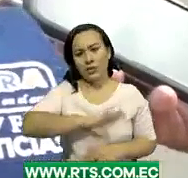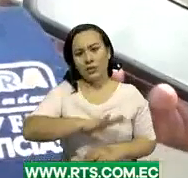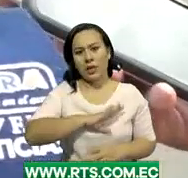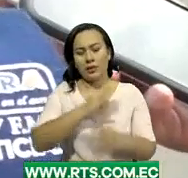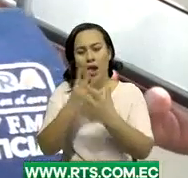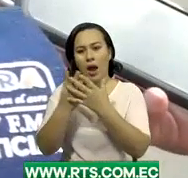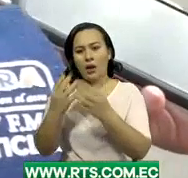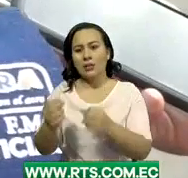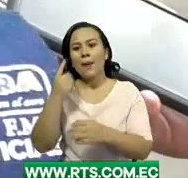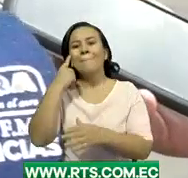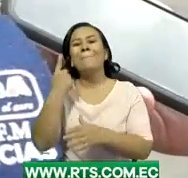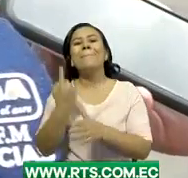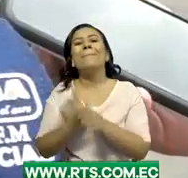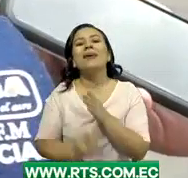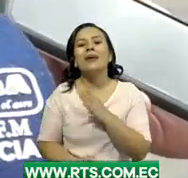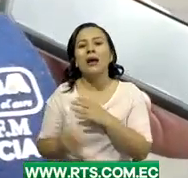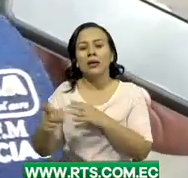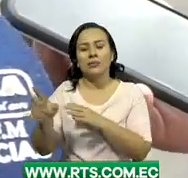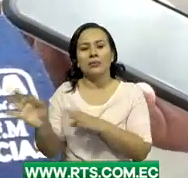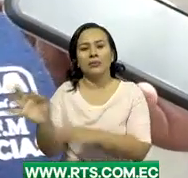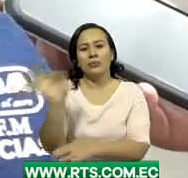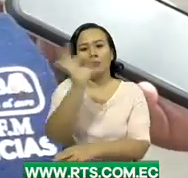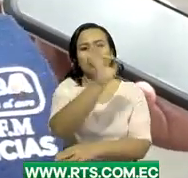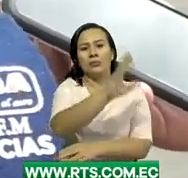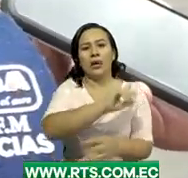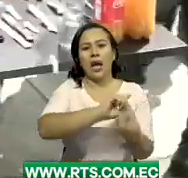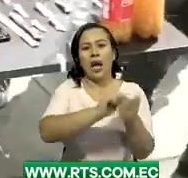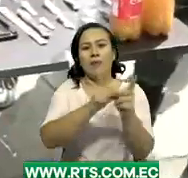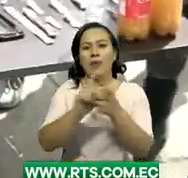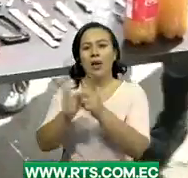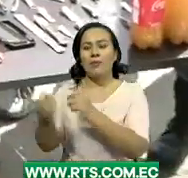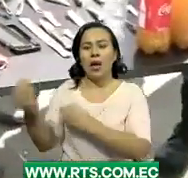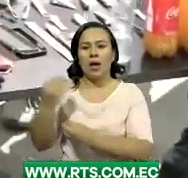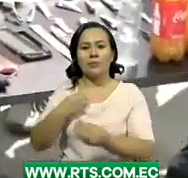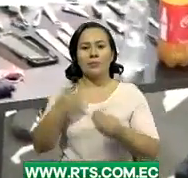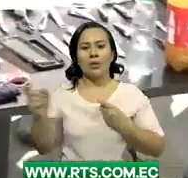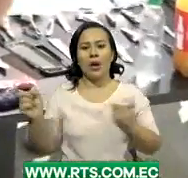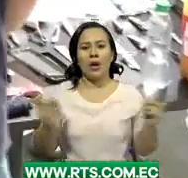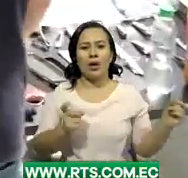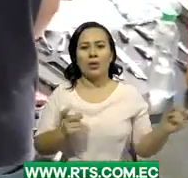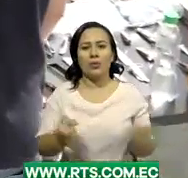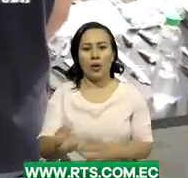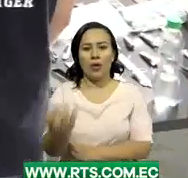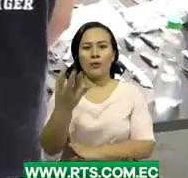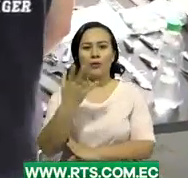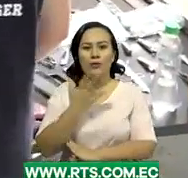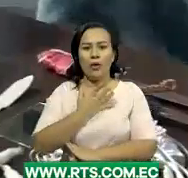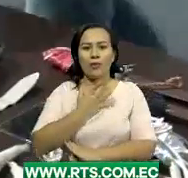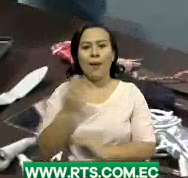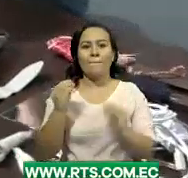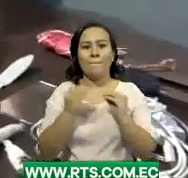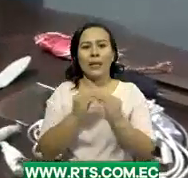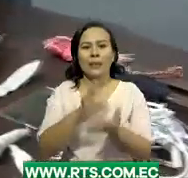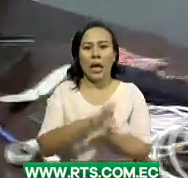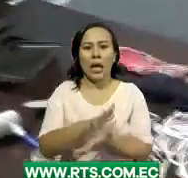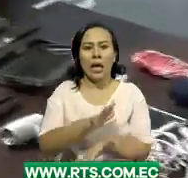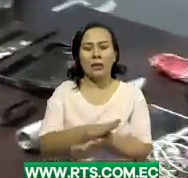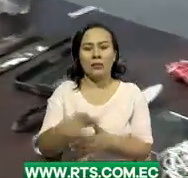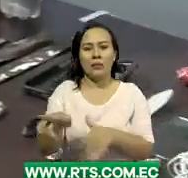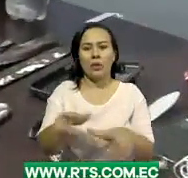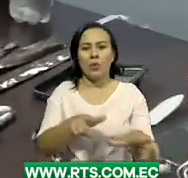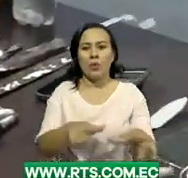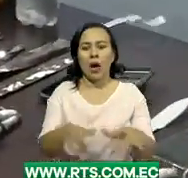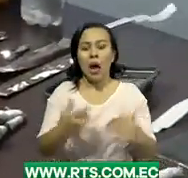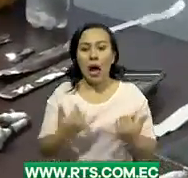se realicen sus traslados según lo dispuesto. Los controles los realizarán con más frecuencia en ese lugar, donde desde ya